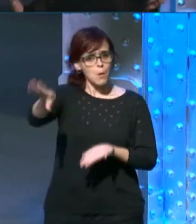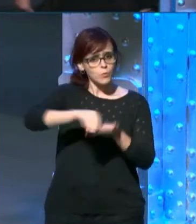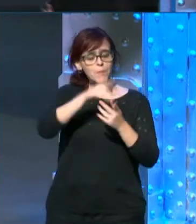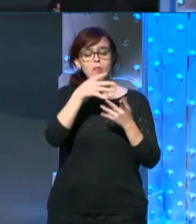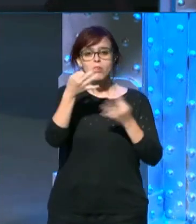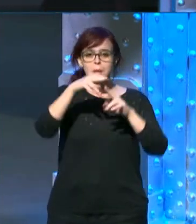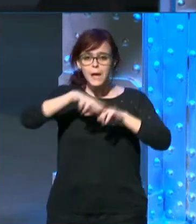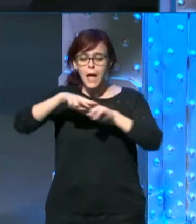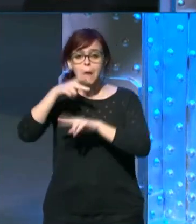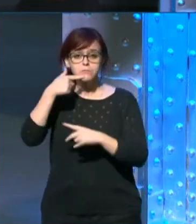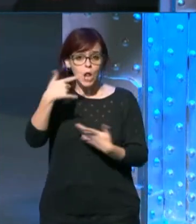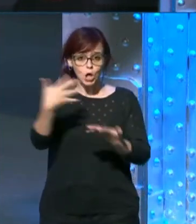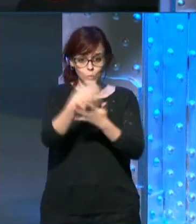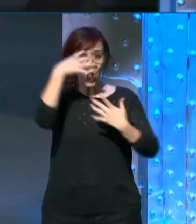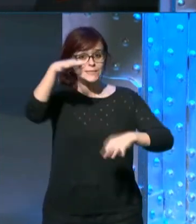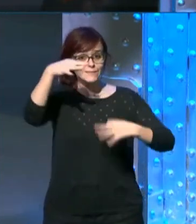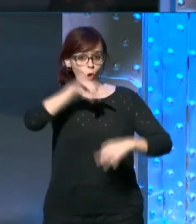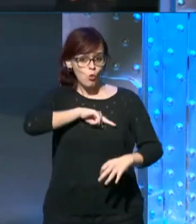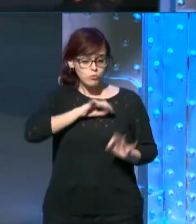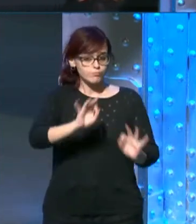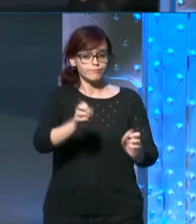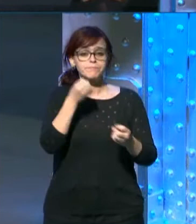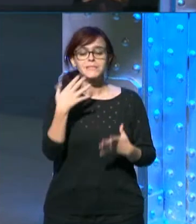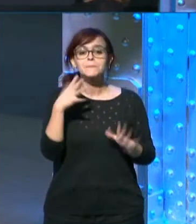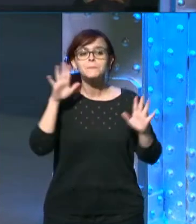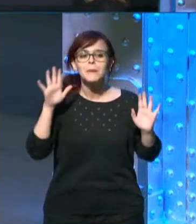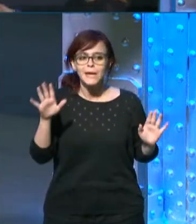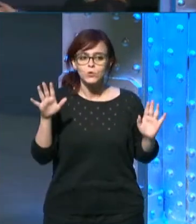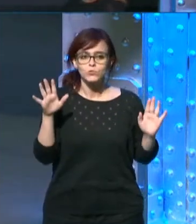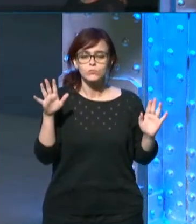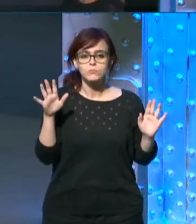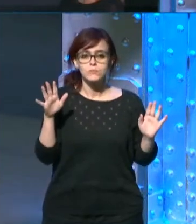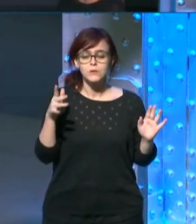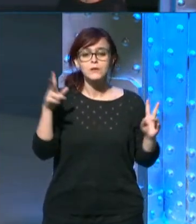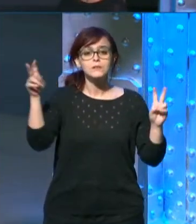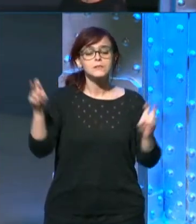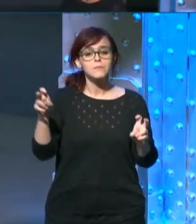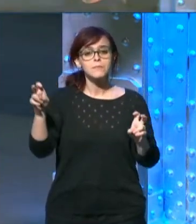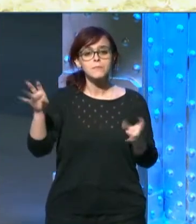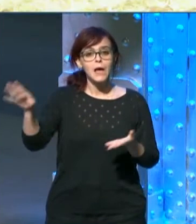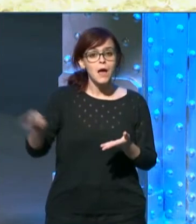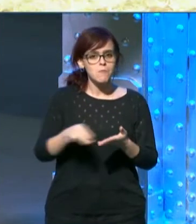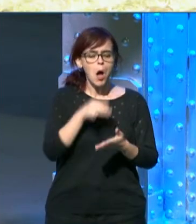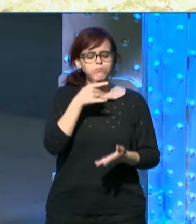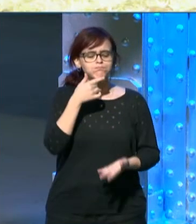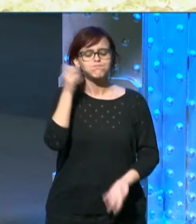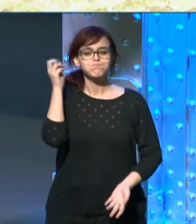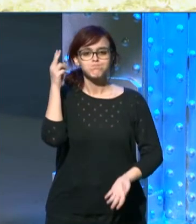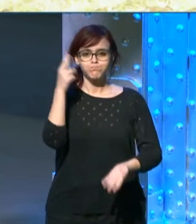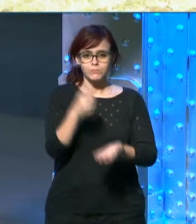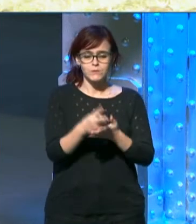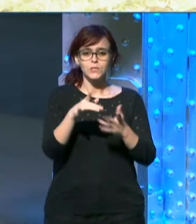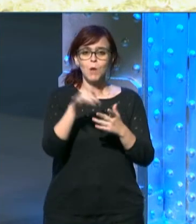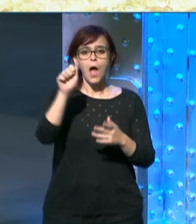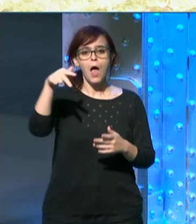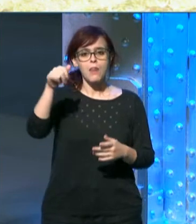muy bien, no deja de ser sentido común, ¿vale? Pero nos embarcamos en la aventura, hablamos con Anaya, nos proponen